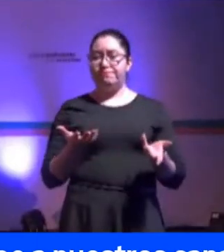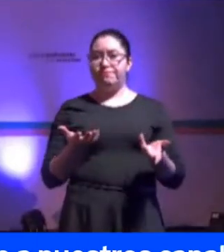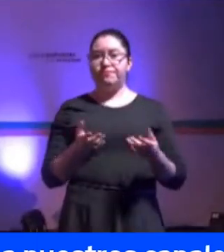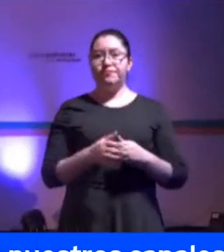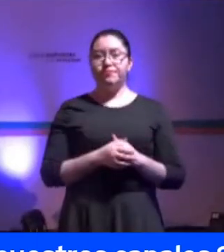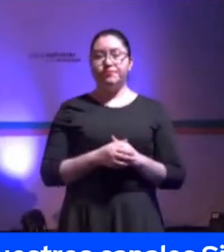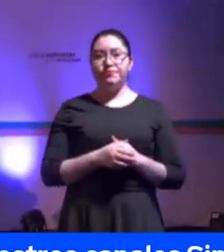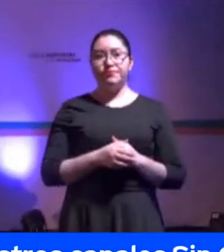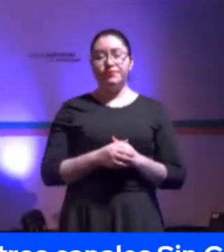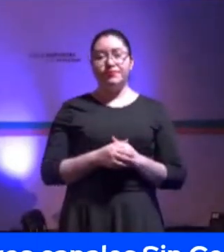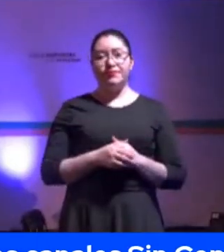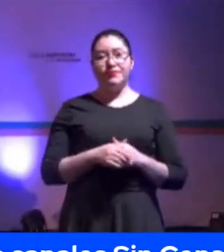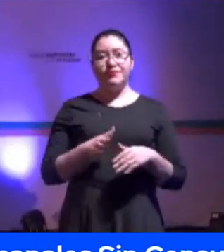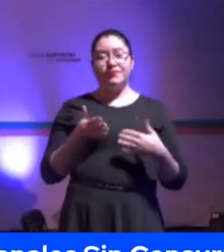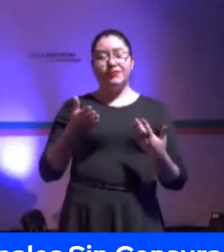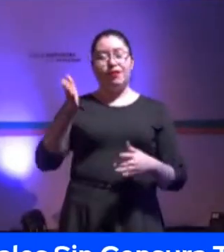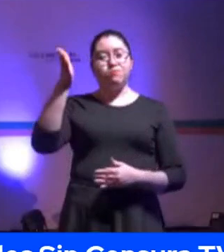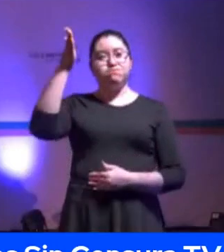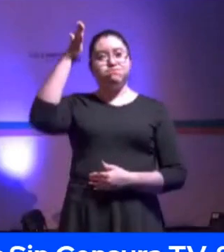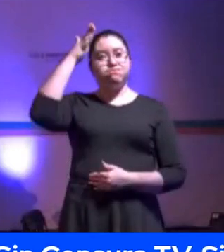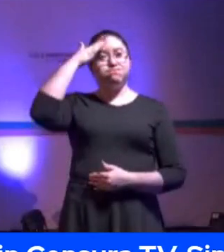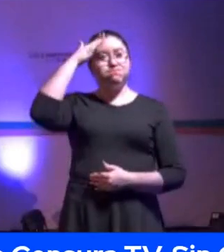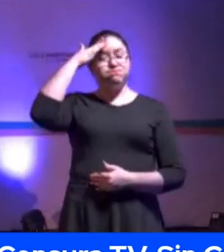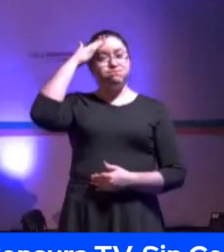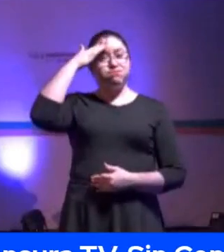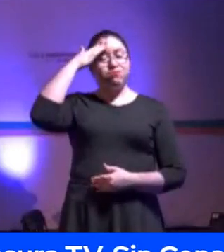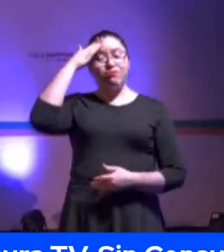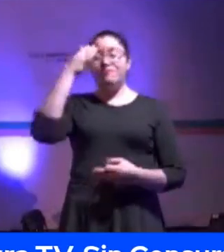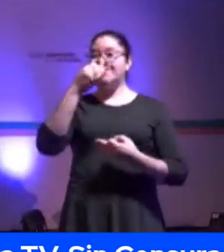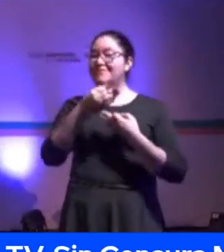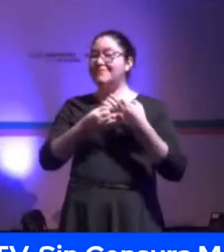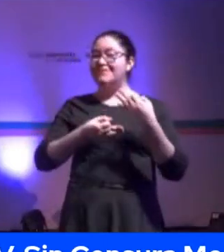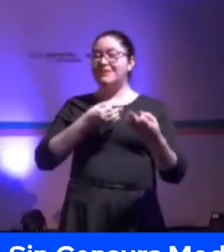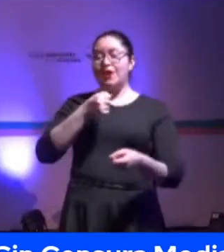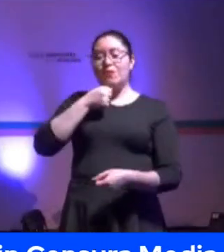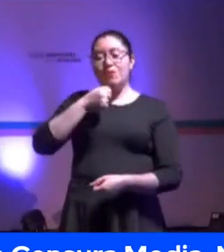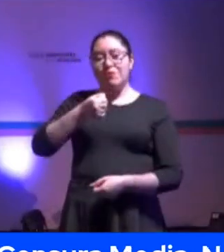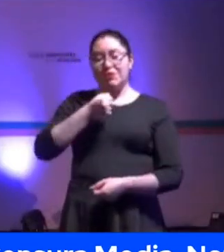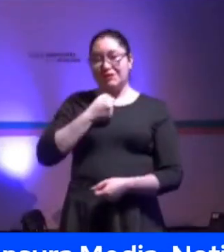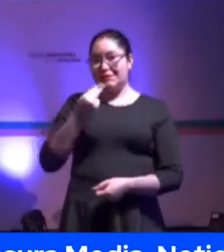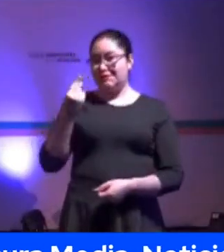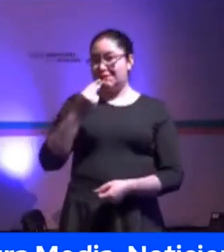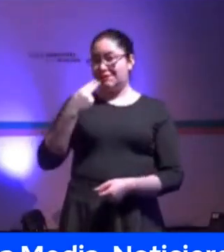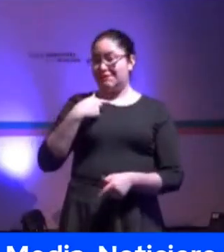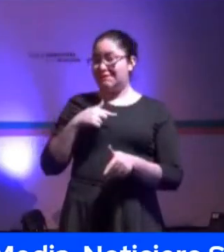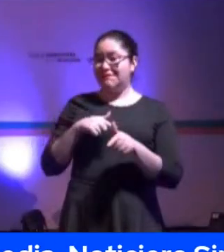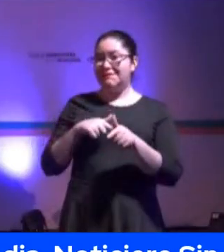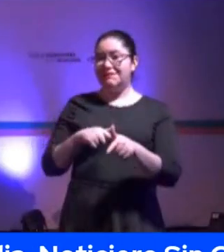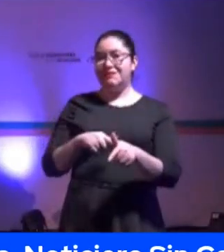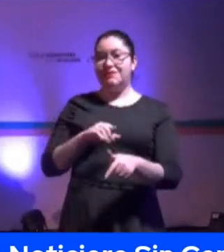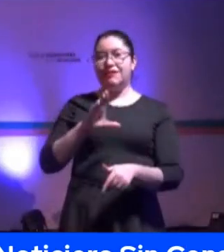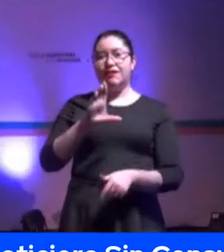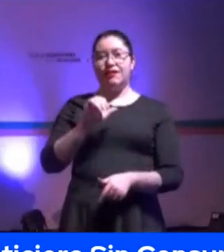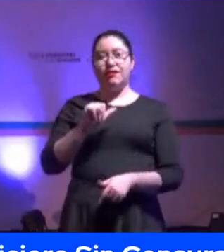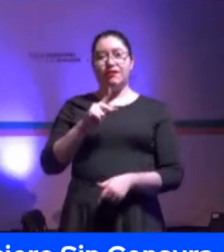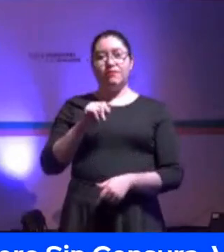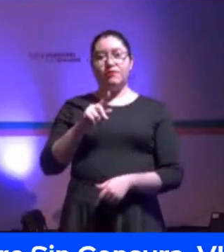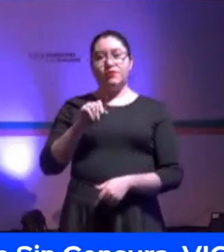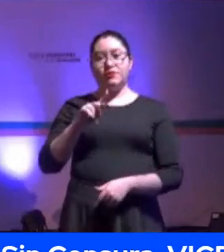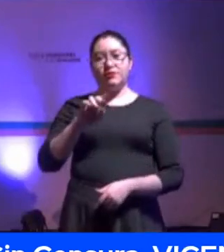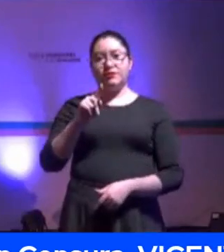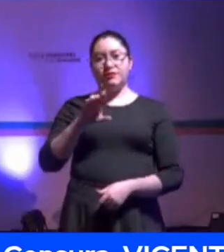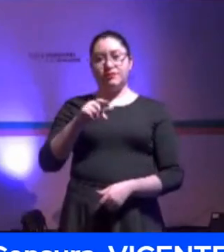al gurú de lo que debería de ser la mayoría de las referencias para los periodistas, a Kapuscinski, y